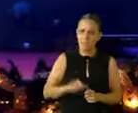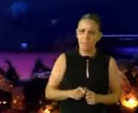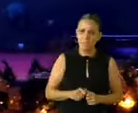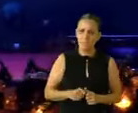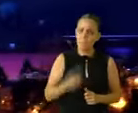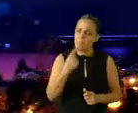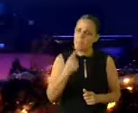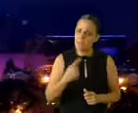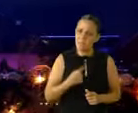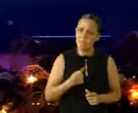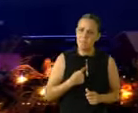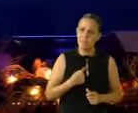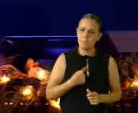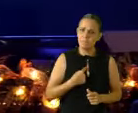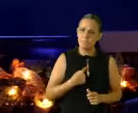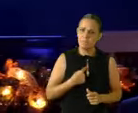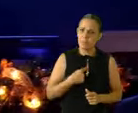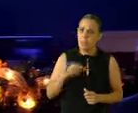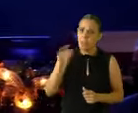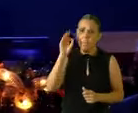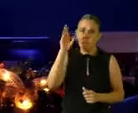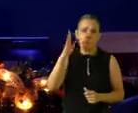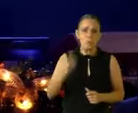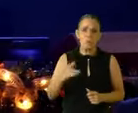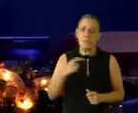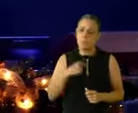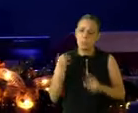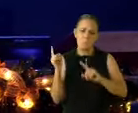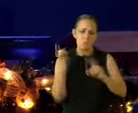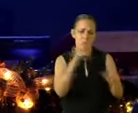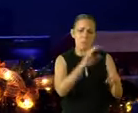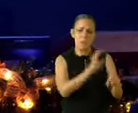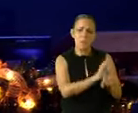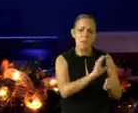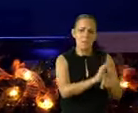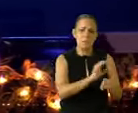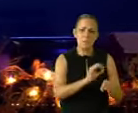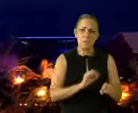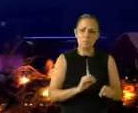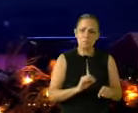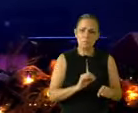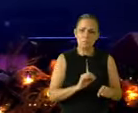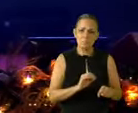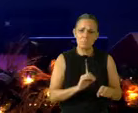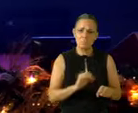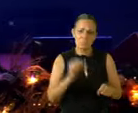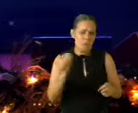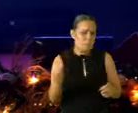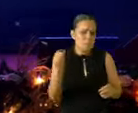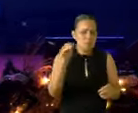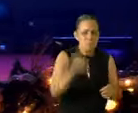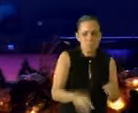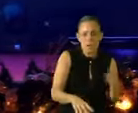decía, pastora, yo iba a la iglesia y echaba como una limosna, como una ofrenda. Pero no